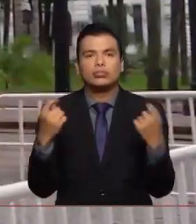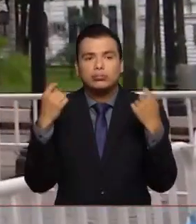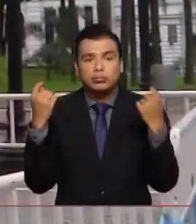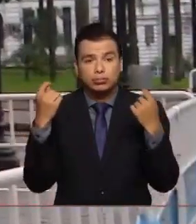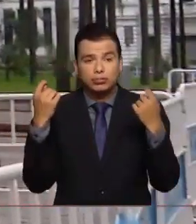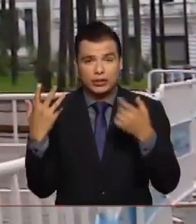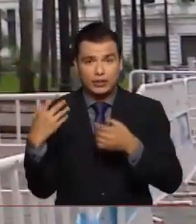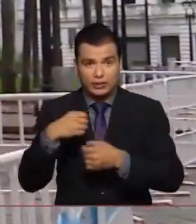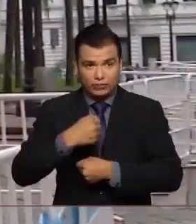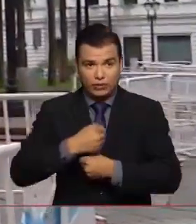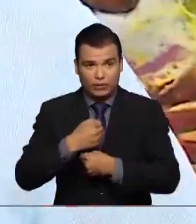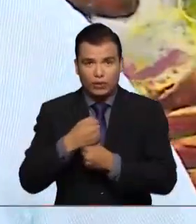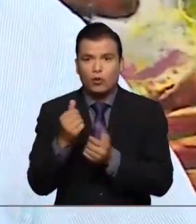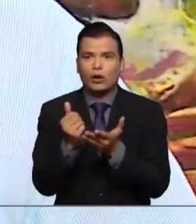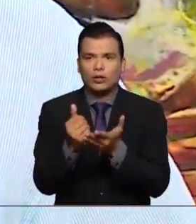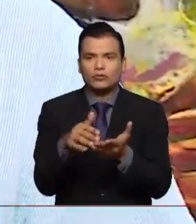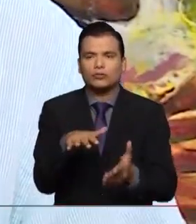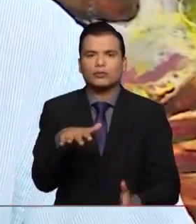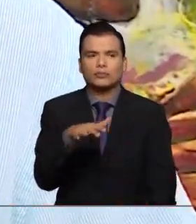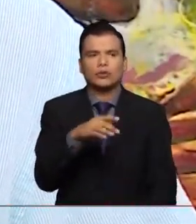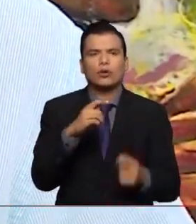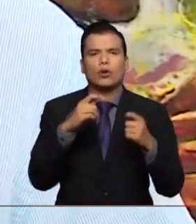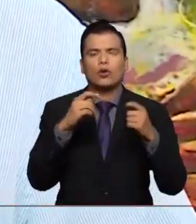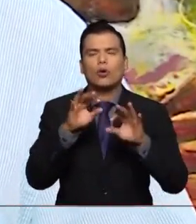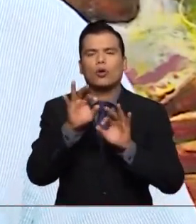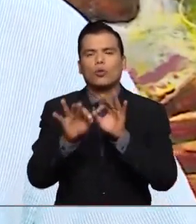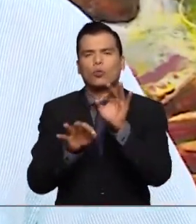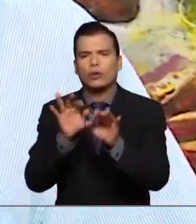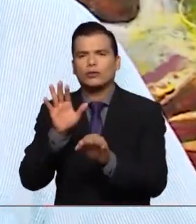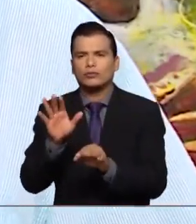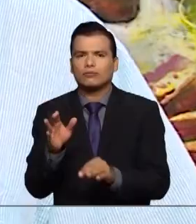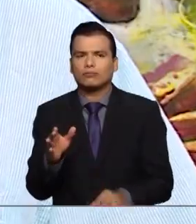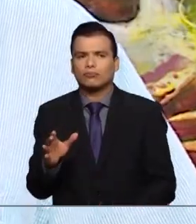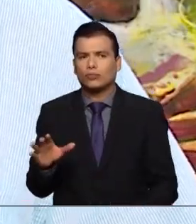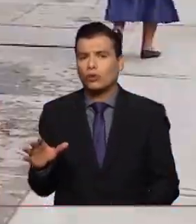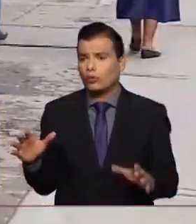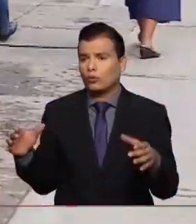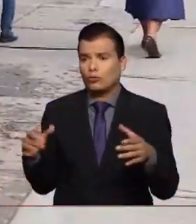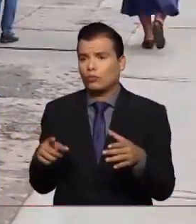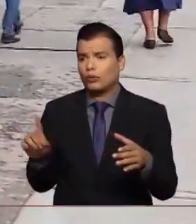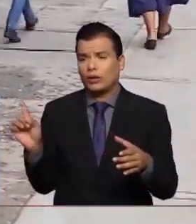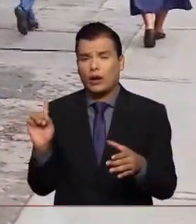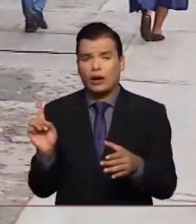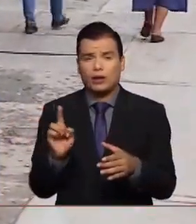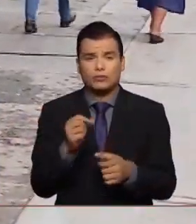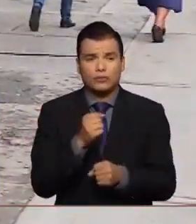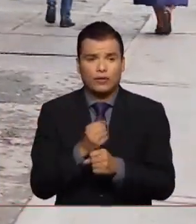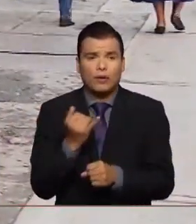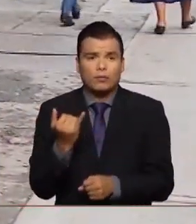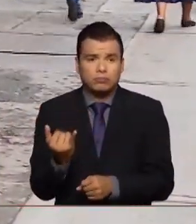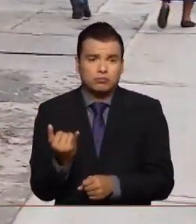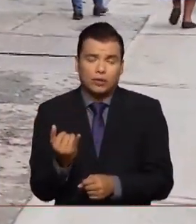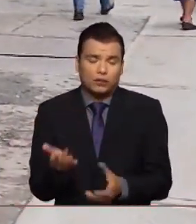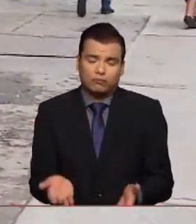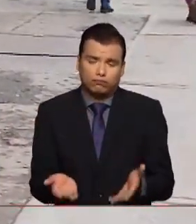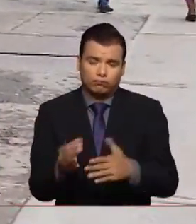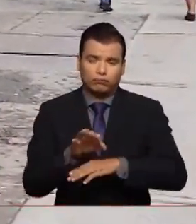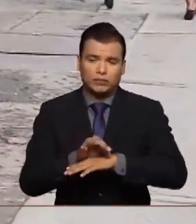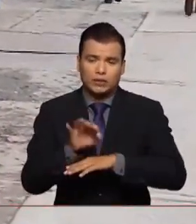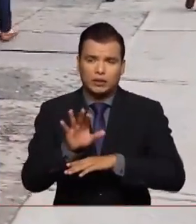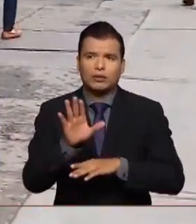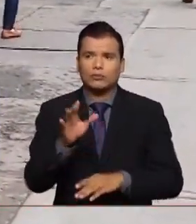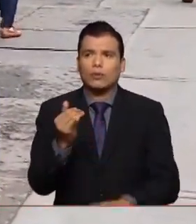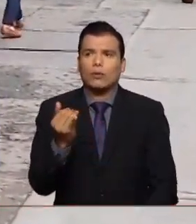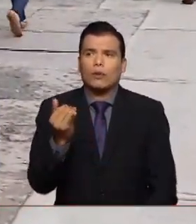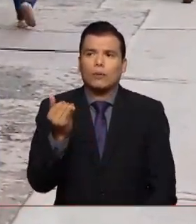conservación del sitio. Hay unos geoestacionarios que llevan muchos años, la jurisprudencia los protege. El parque se arregló y todo, pero la gente no